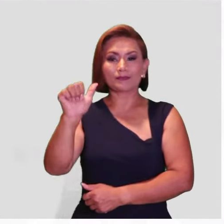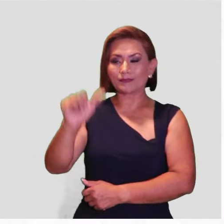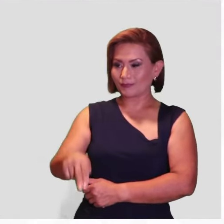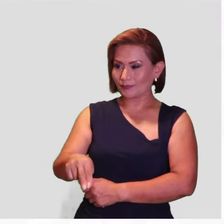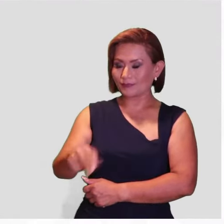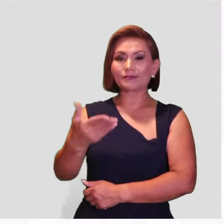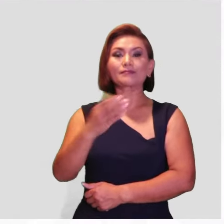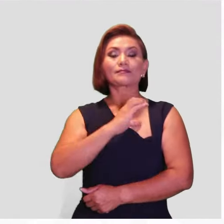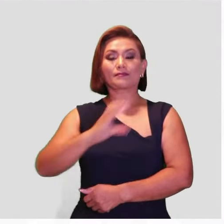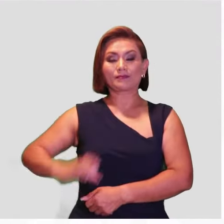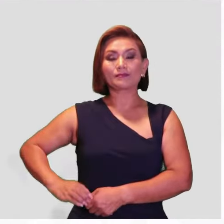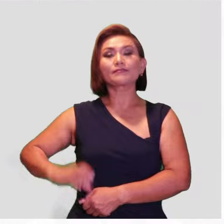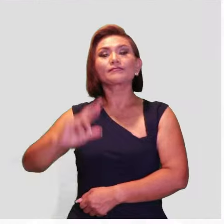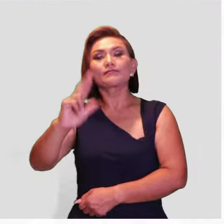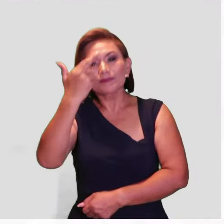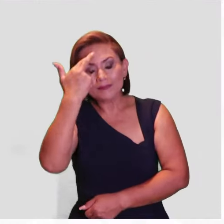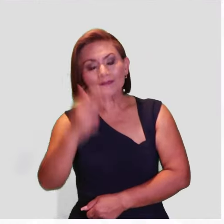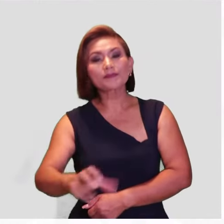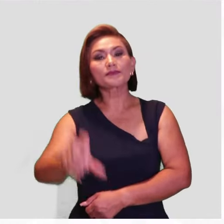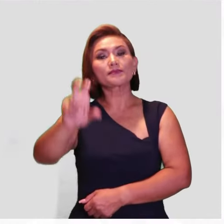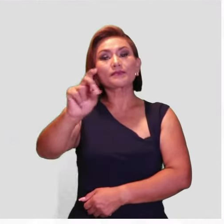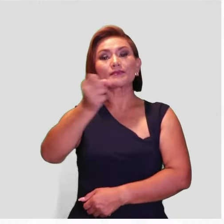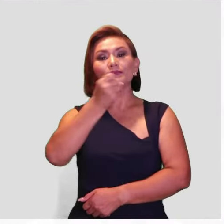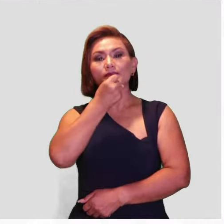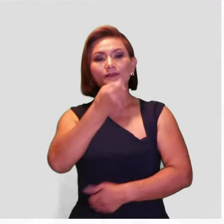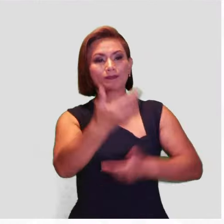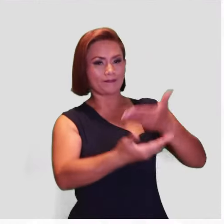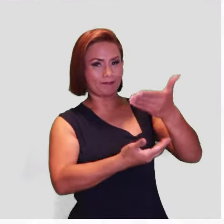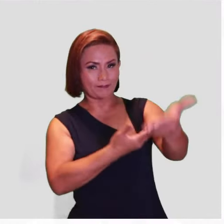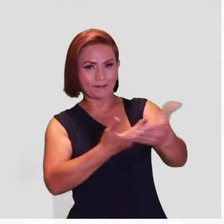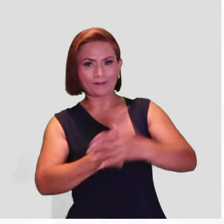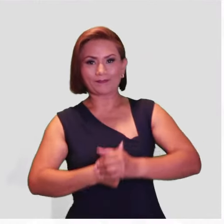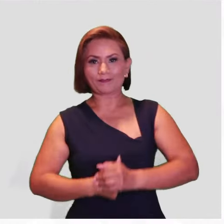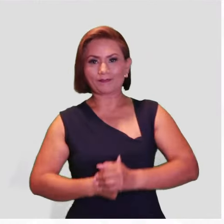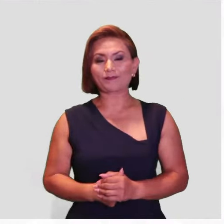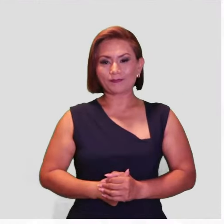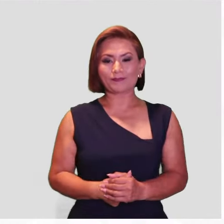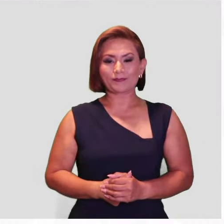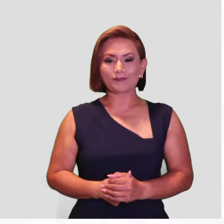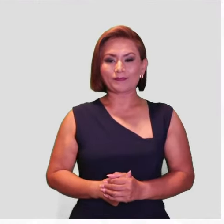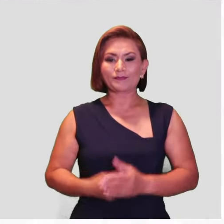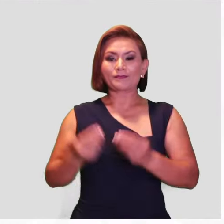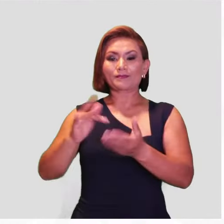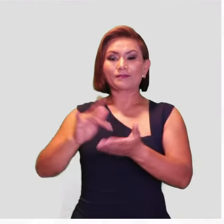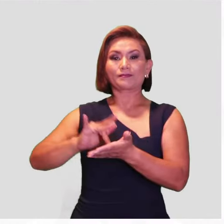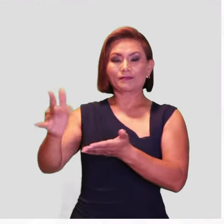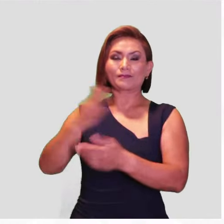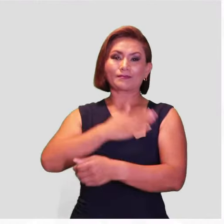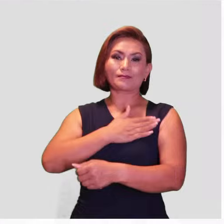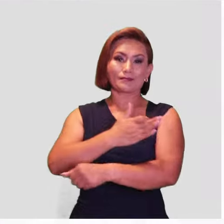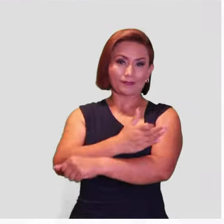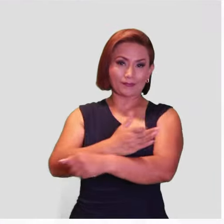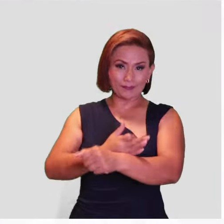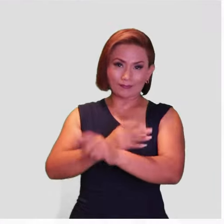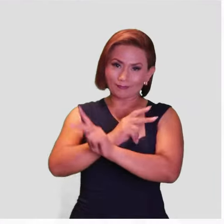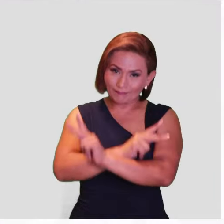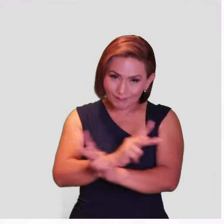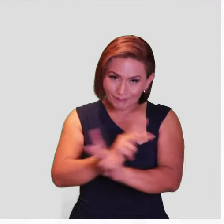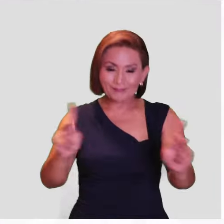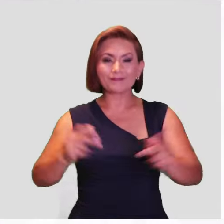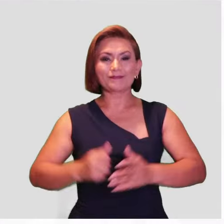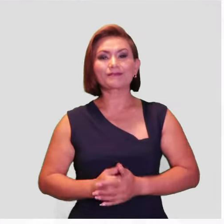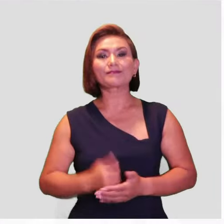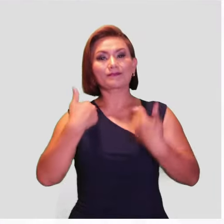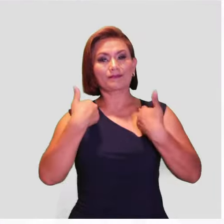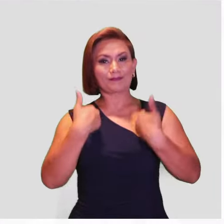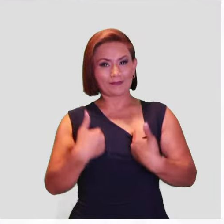Candidato, le recuerdo, tiene 30 segundos para su mensaje inicial. Muchas gracias. Buenas tardes a todas y a todos. Soy